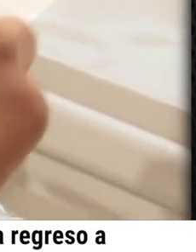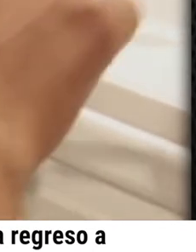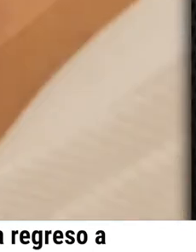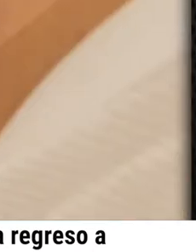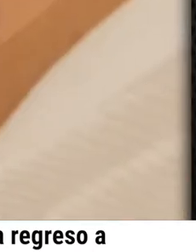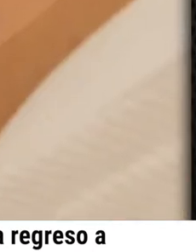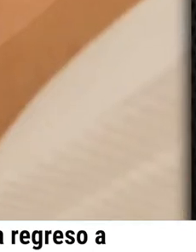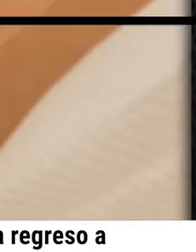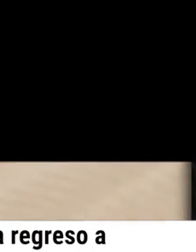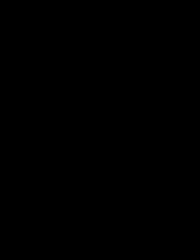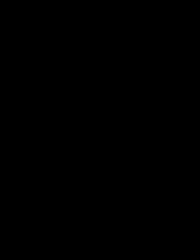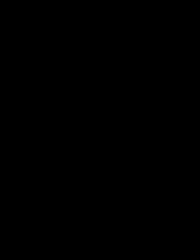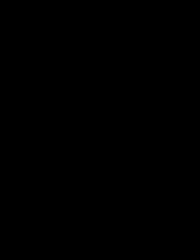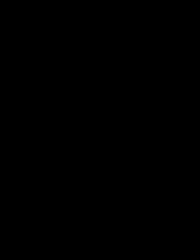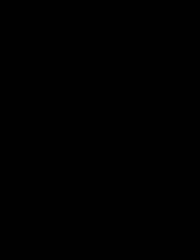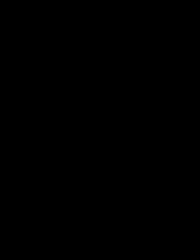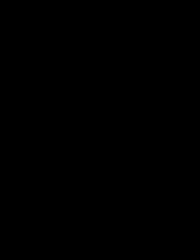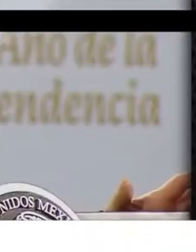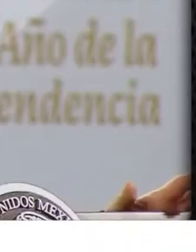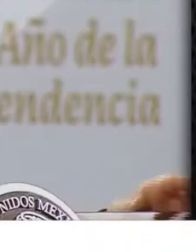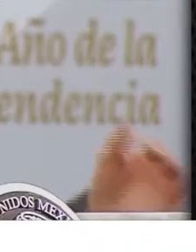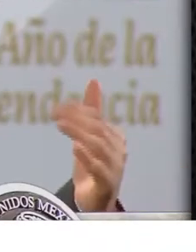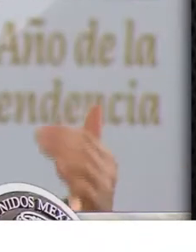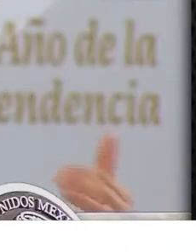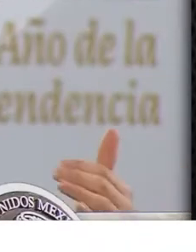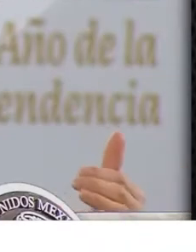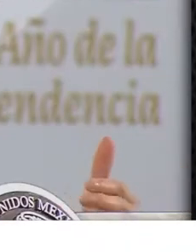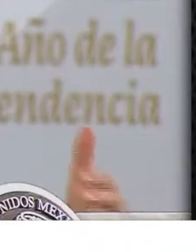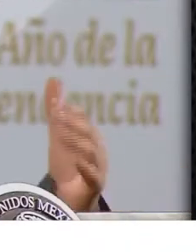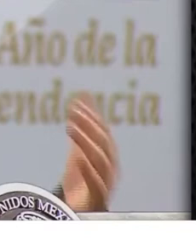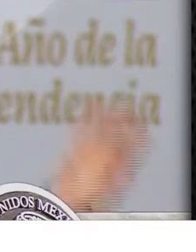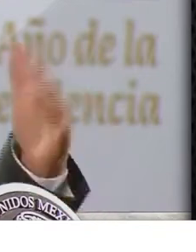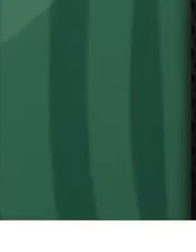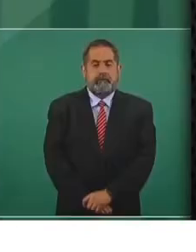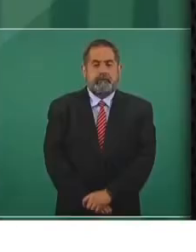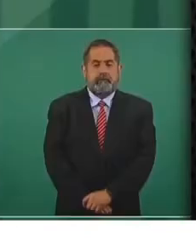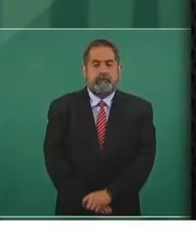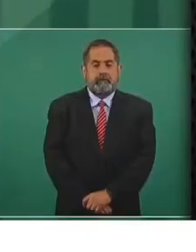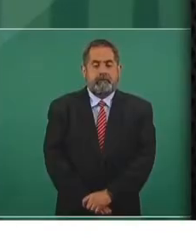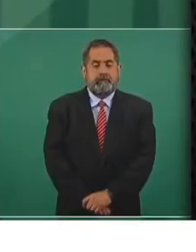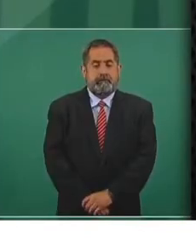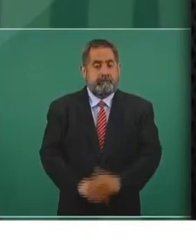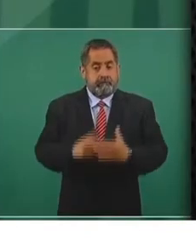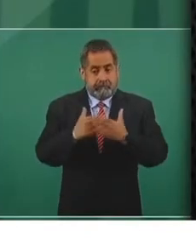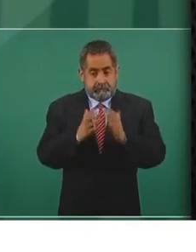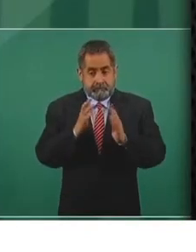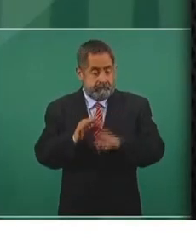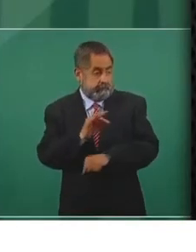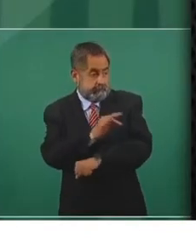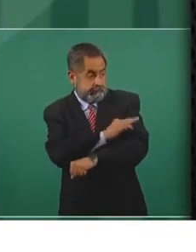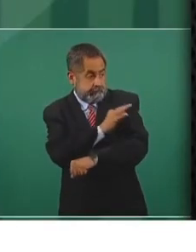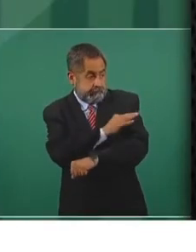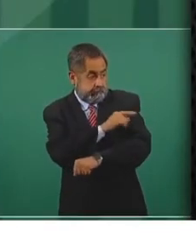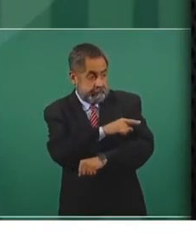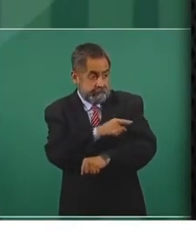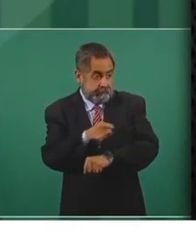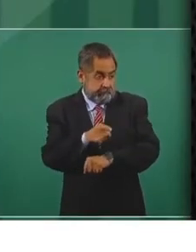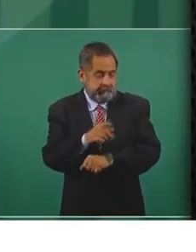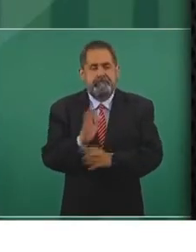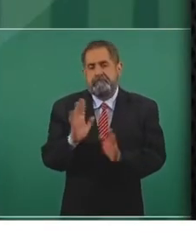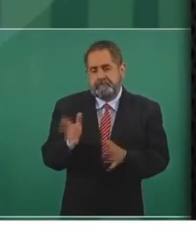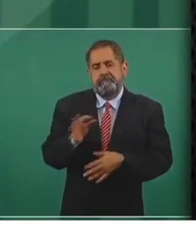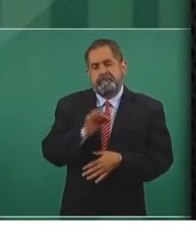semáforo amarillo sin embargo ahora con la vacunación es lo que nos permite tener